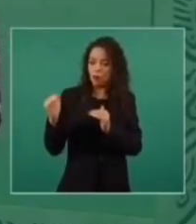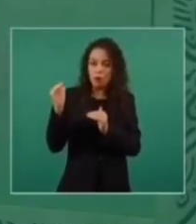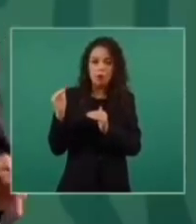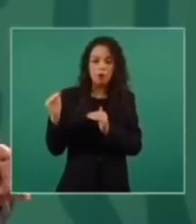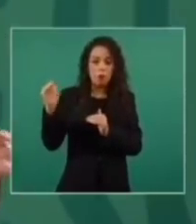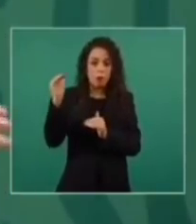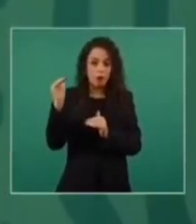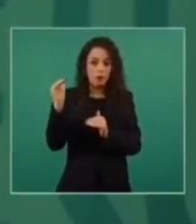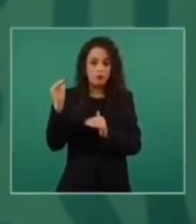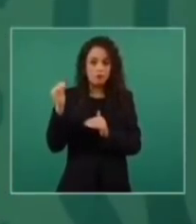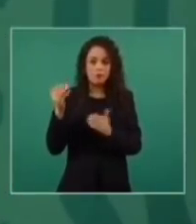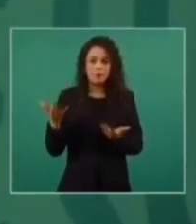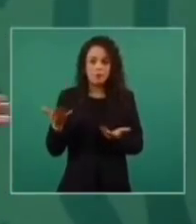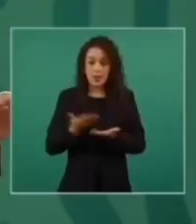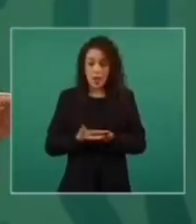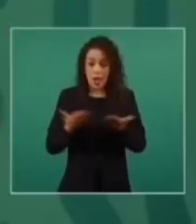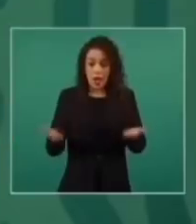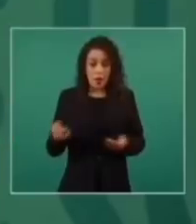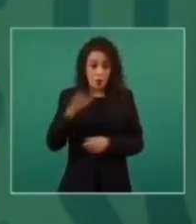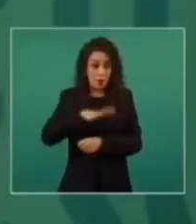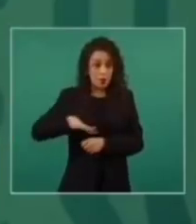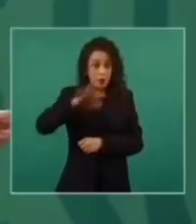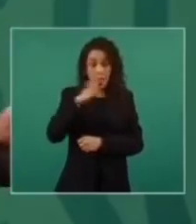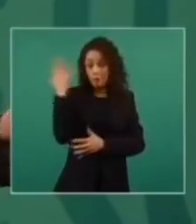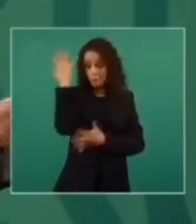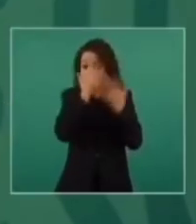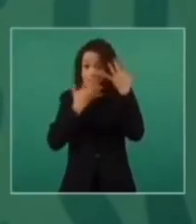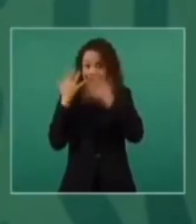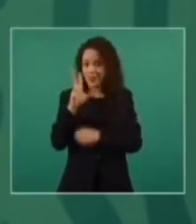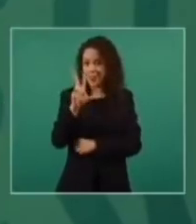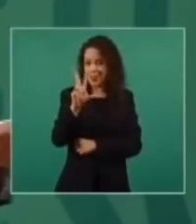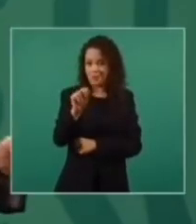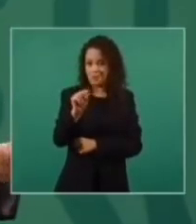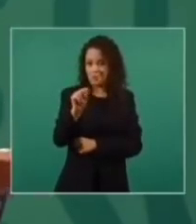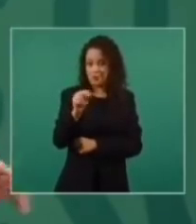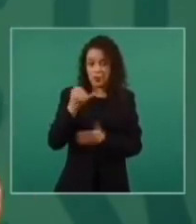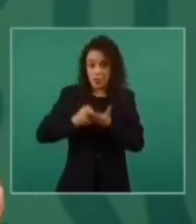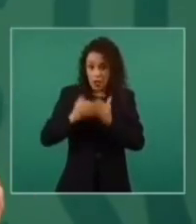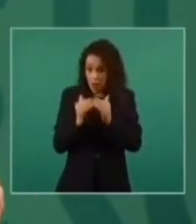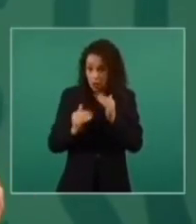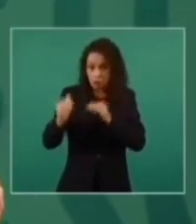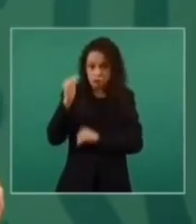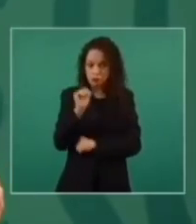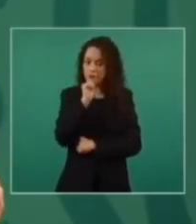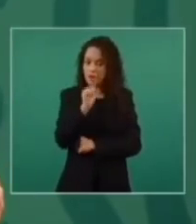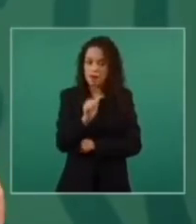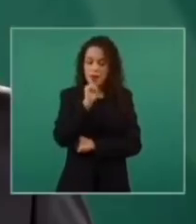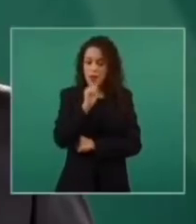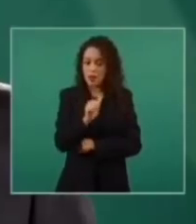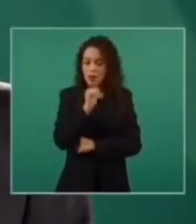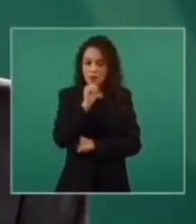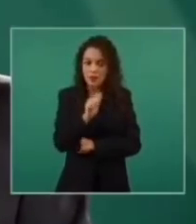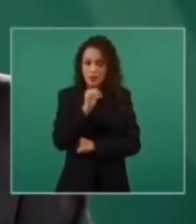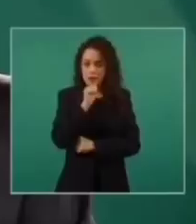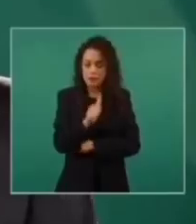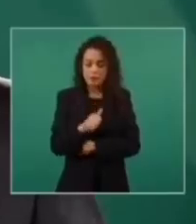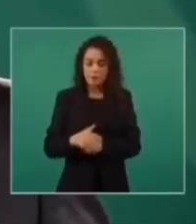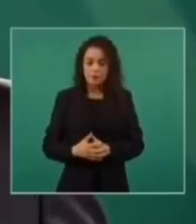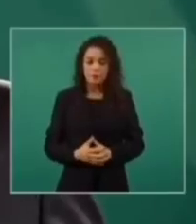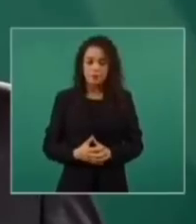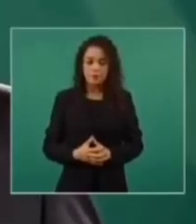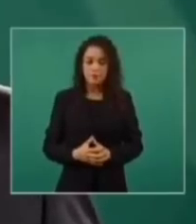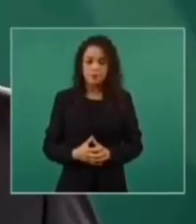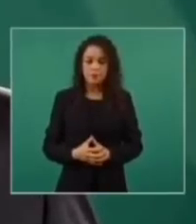Entonces, que no se vaya a confundir nadie, no hay aumentos de impuestos. No hay